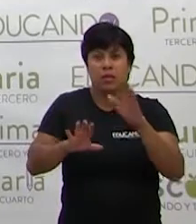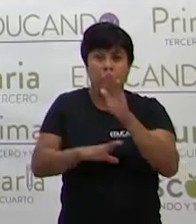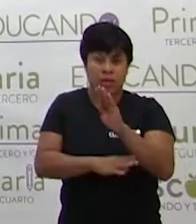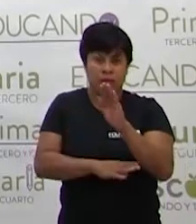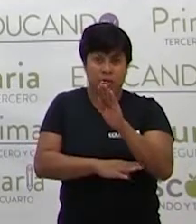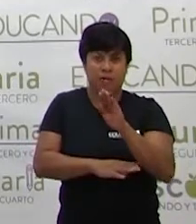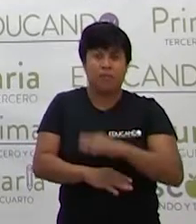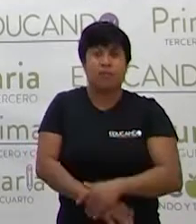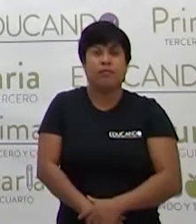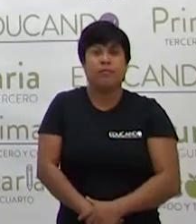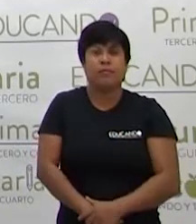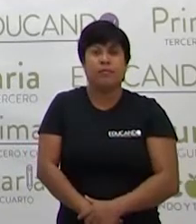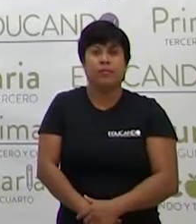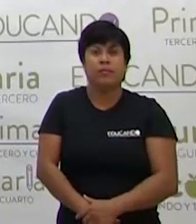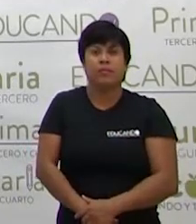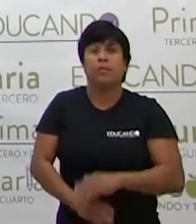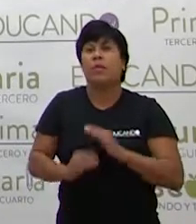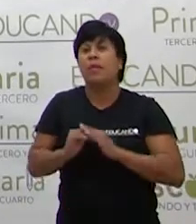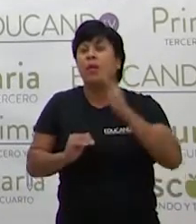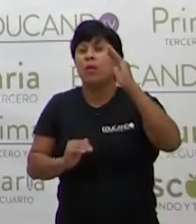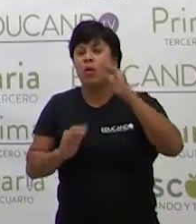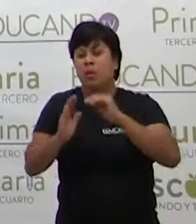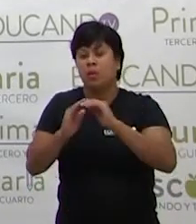10,790. ¿Cuál sería mayor?